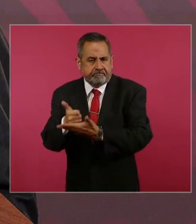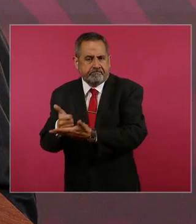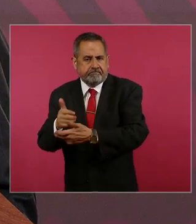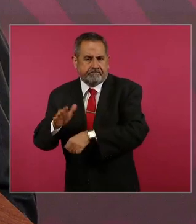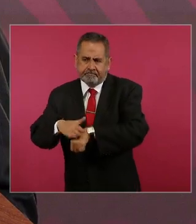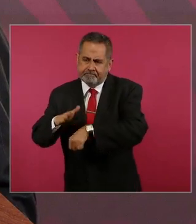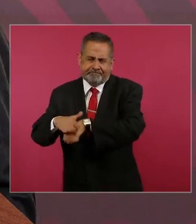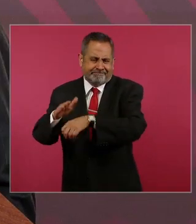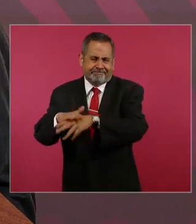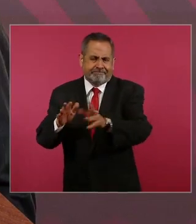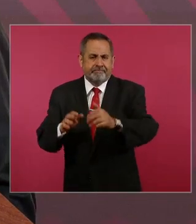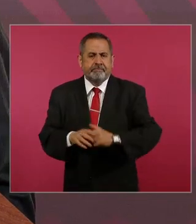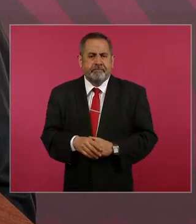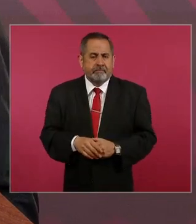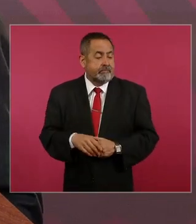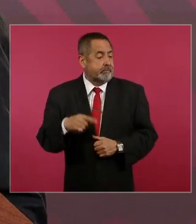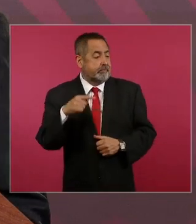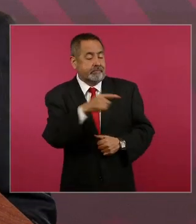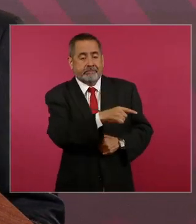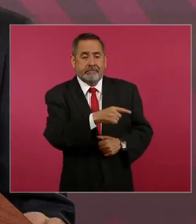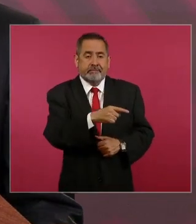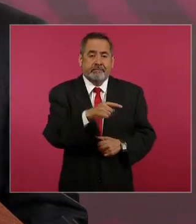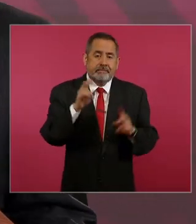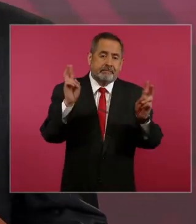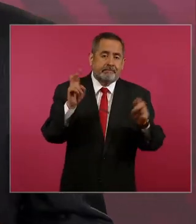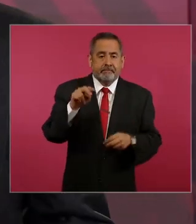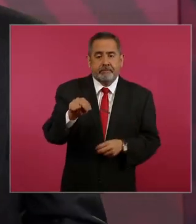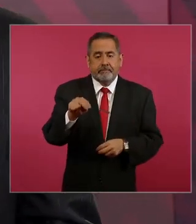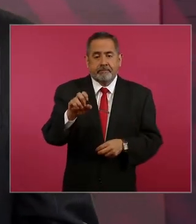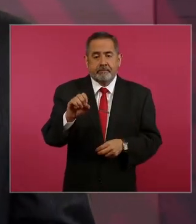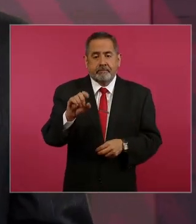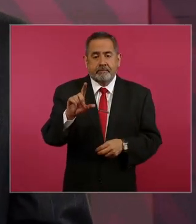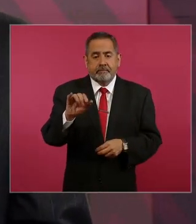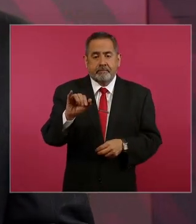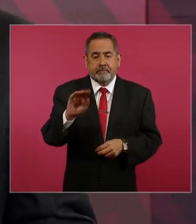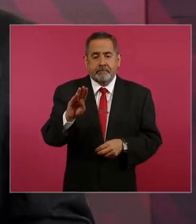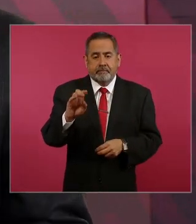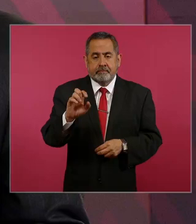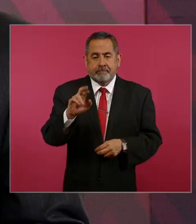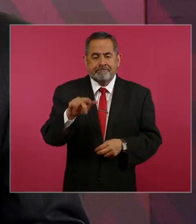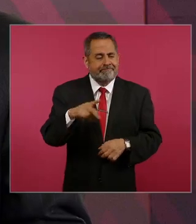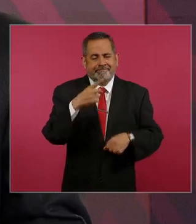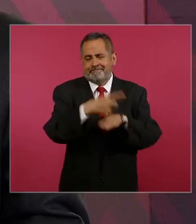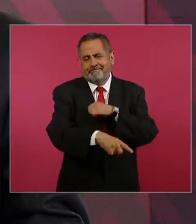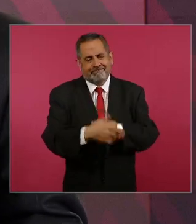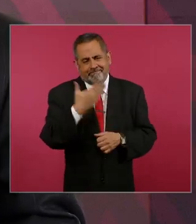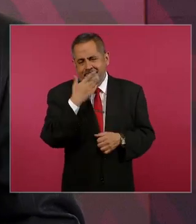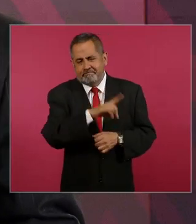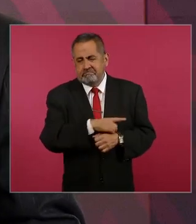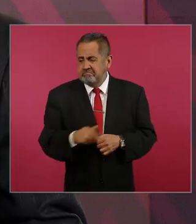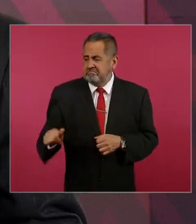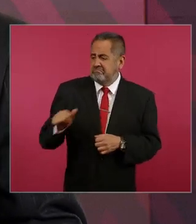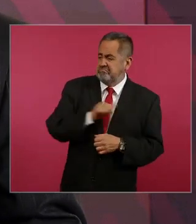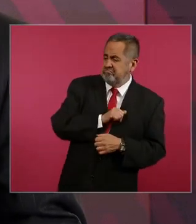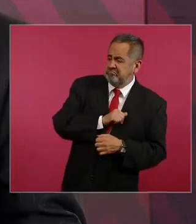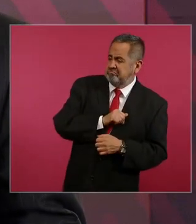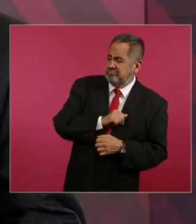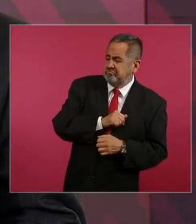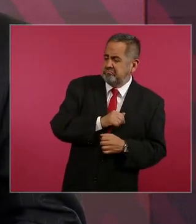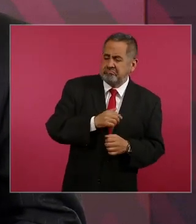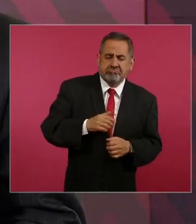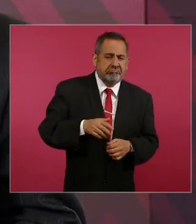el modelo neoliberal hizo muchísimo daño el individualismo el materialismo